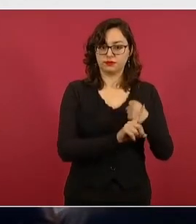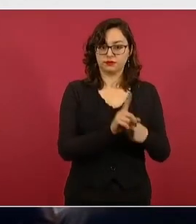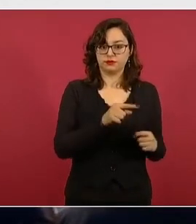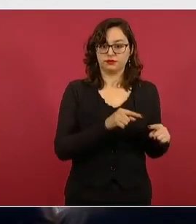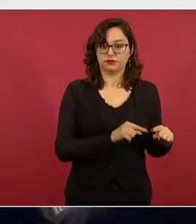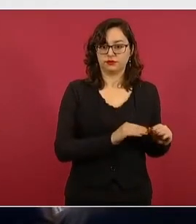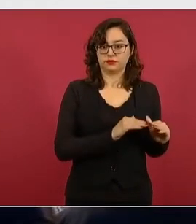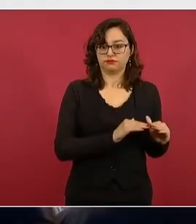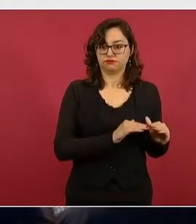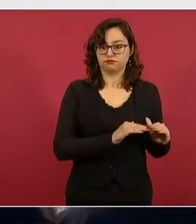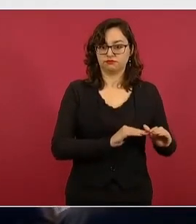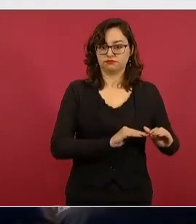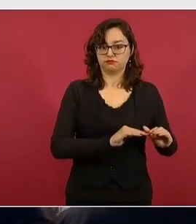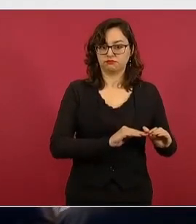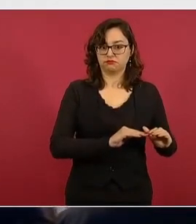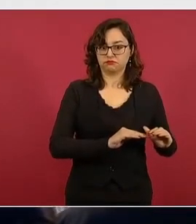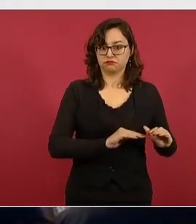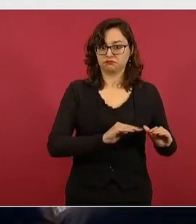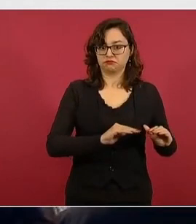16,